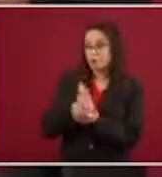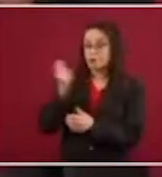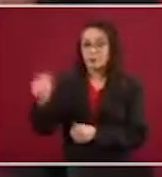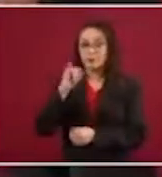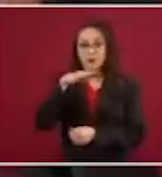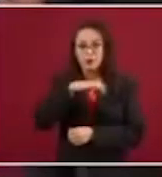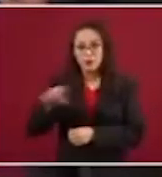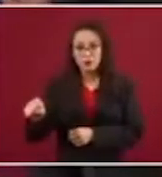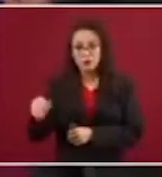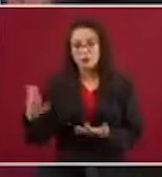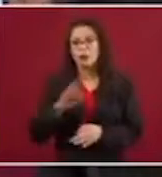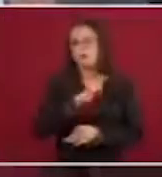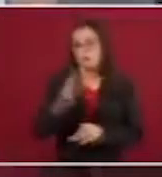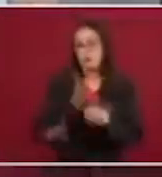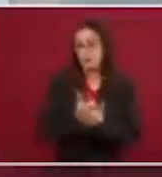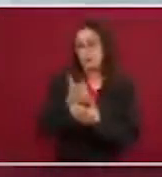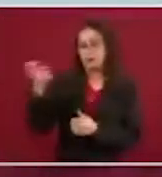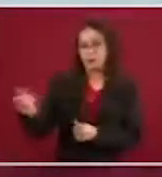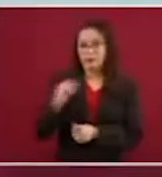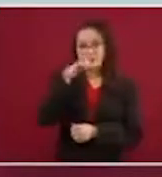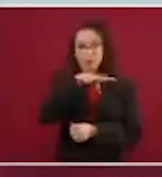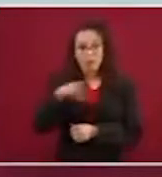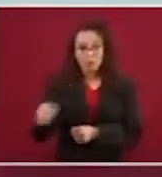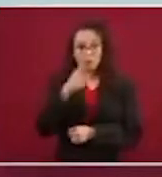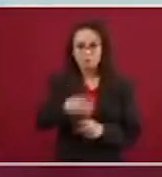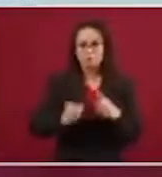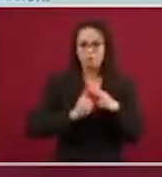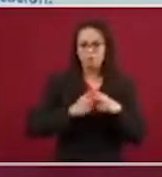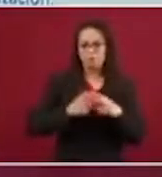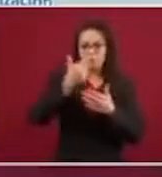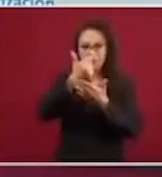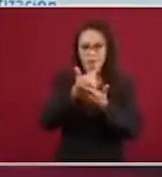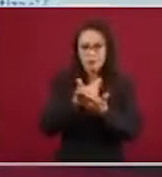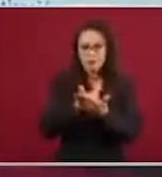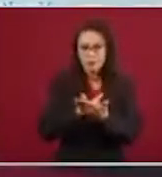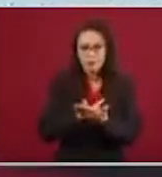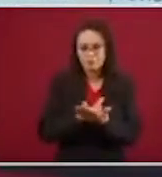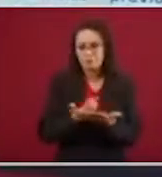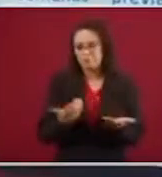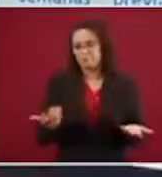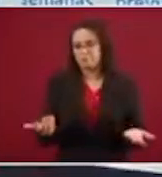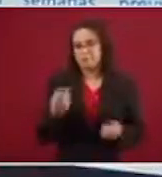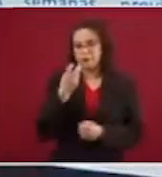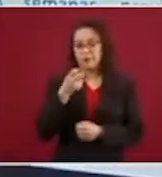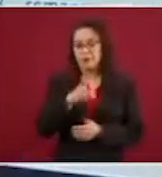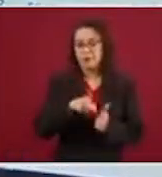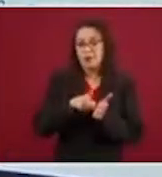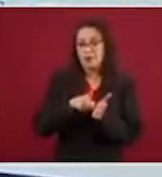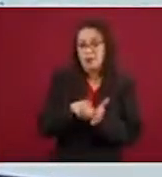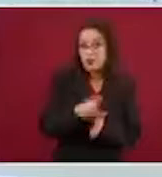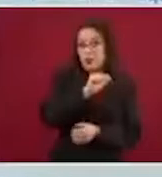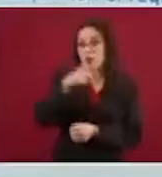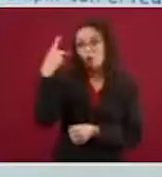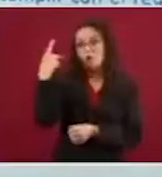contexto de una epidemia. Y eso es muy grave. Son cuotas que implican derechos, y son cuotas que implican derechos a la salud, y